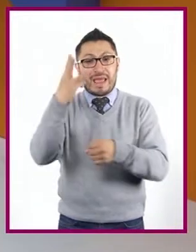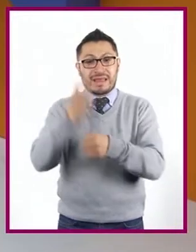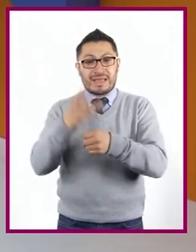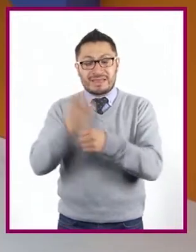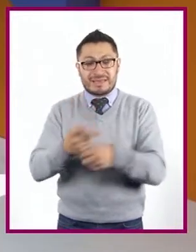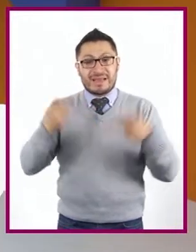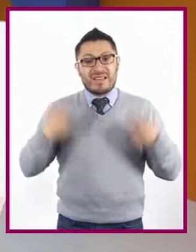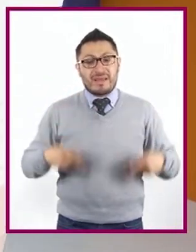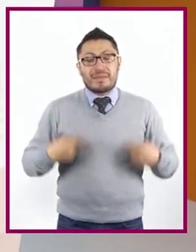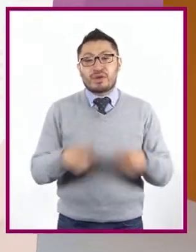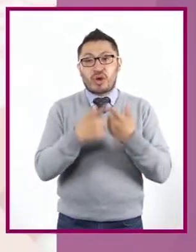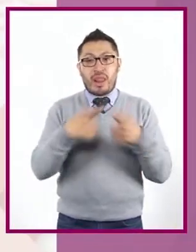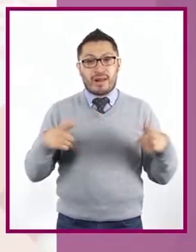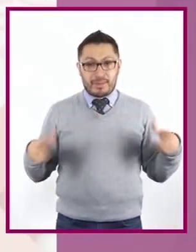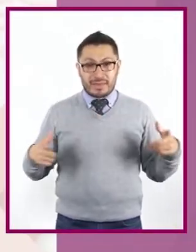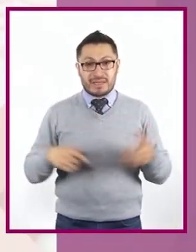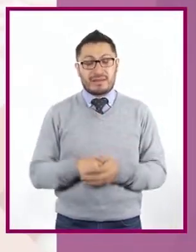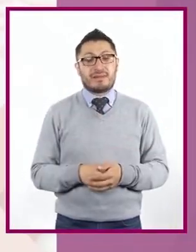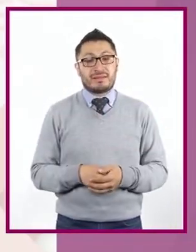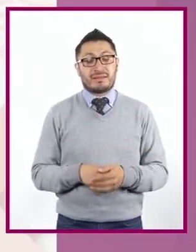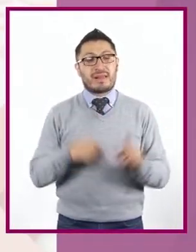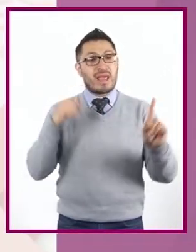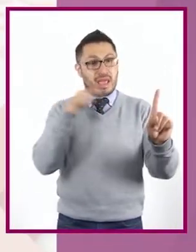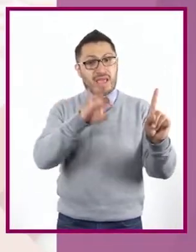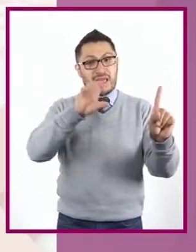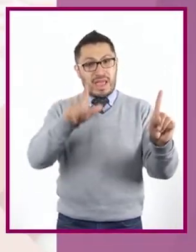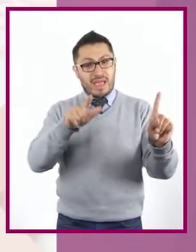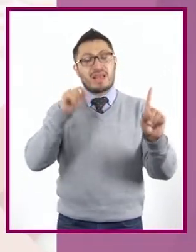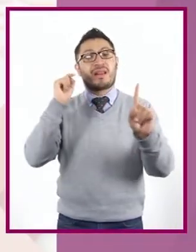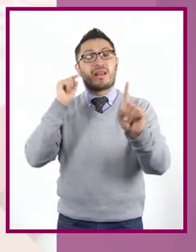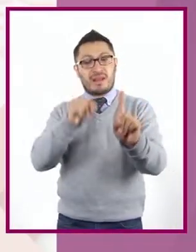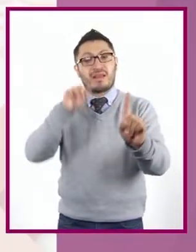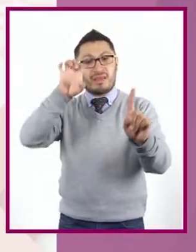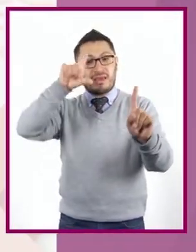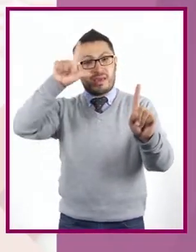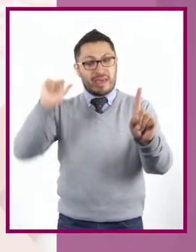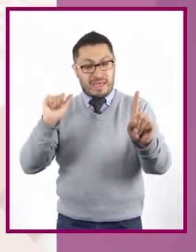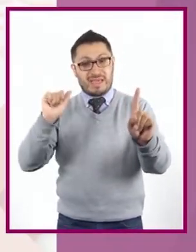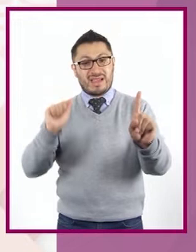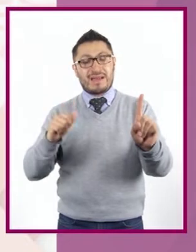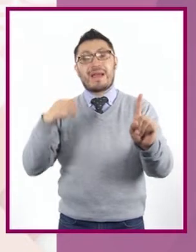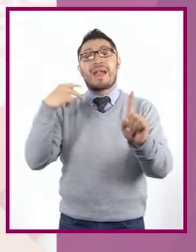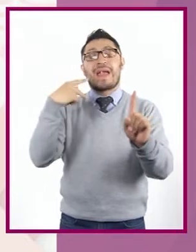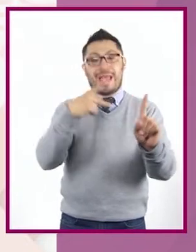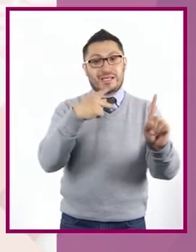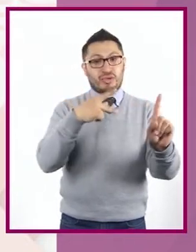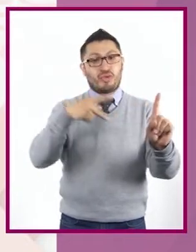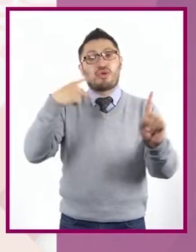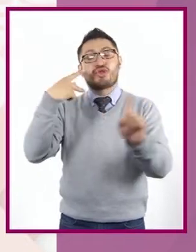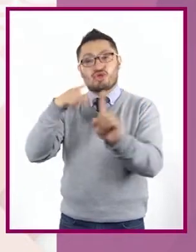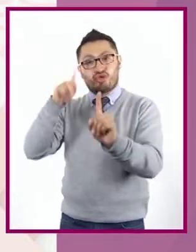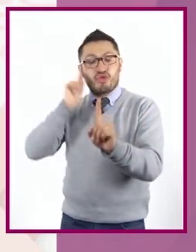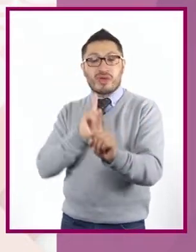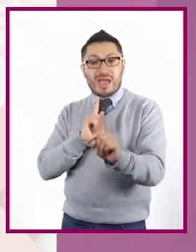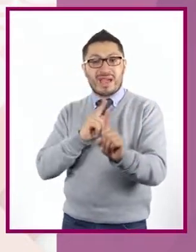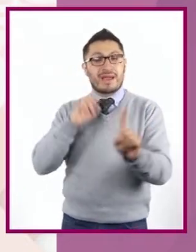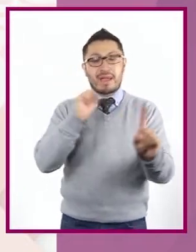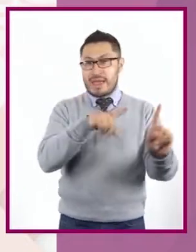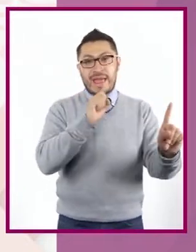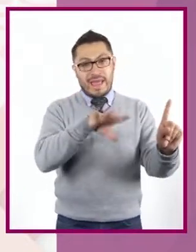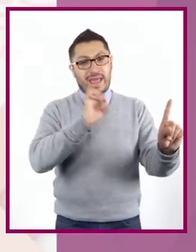persona gramatical. Él, ella. Su, suyo. Suya. Él